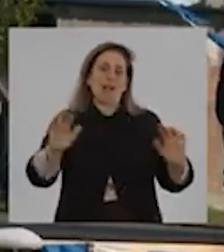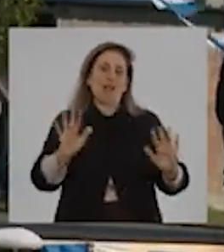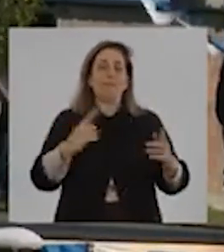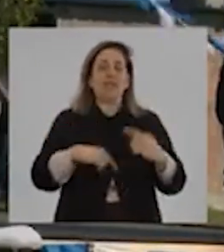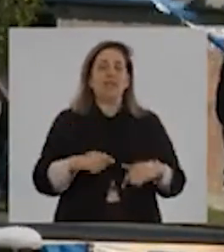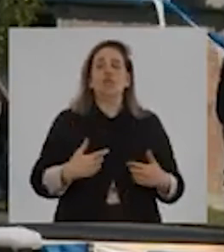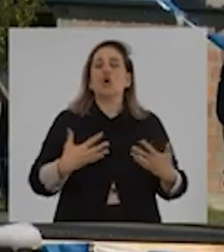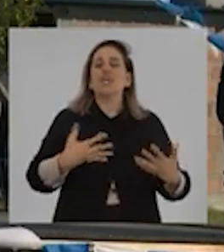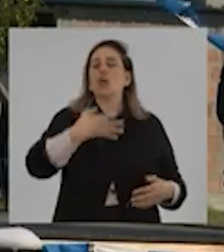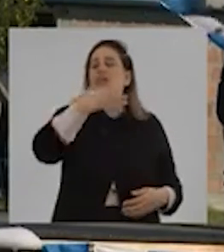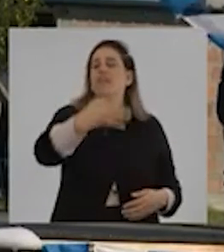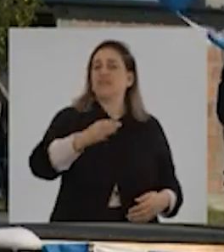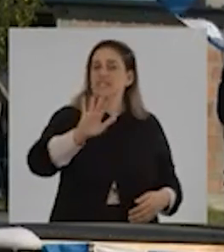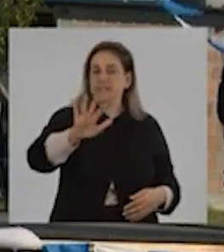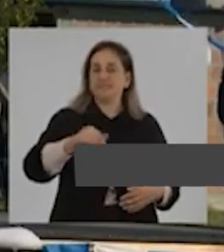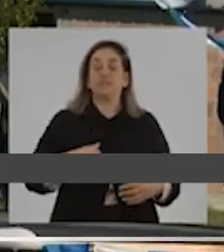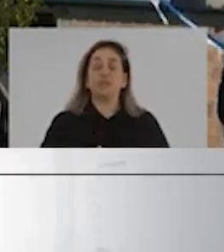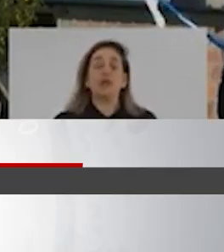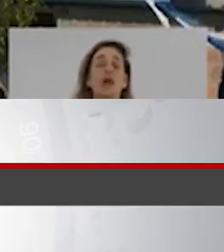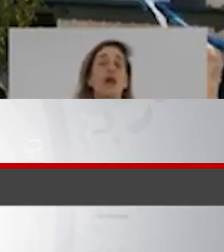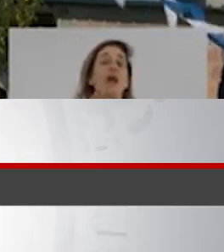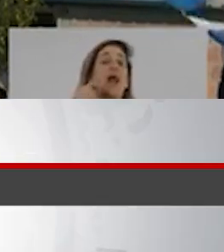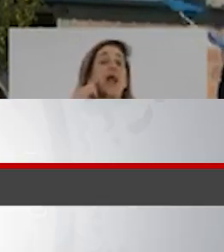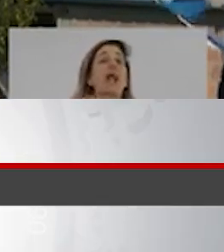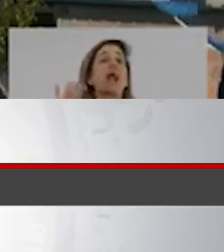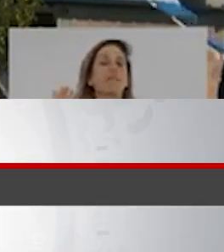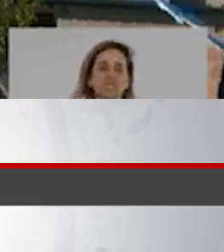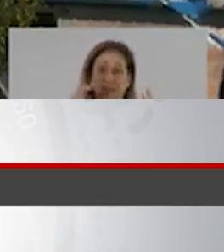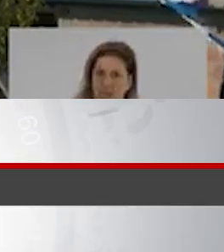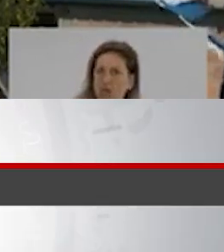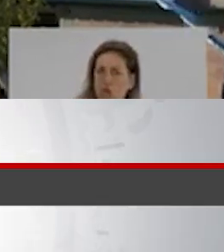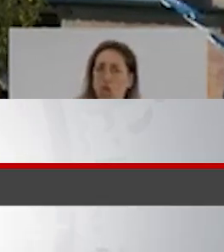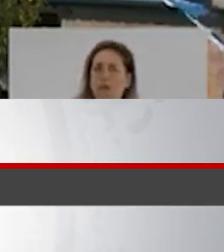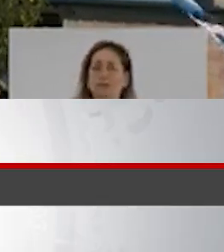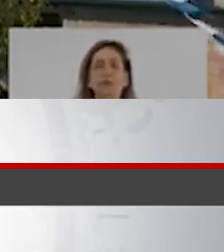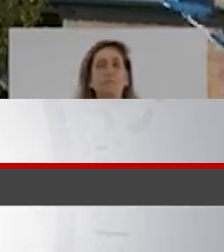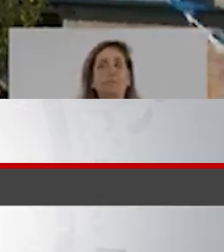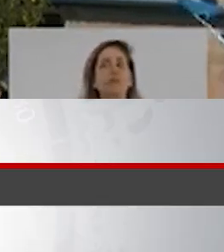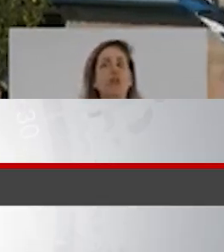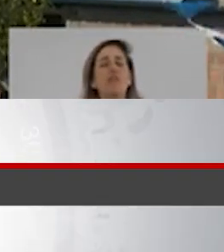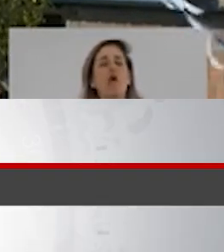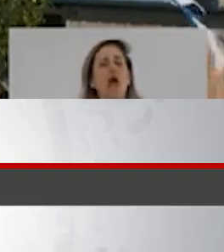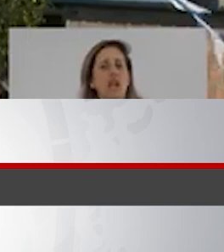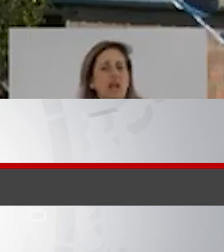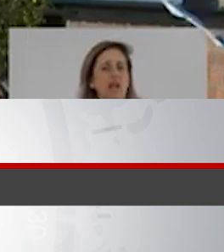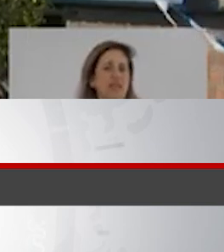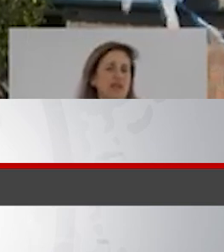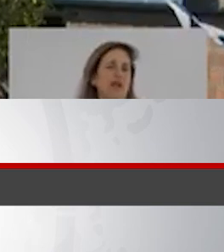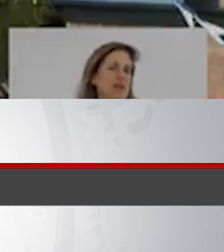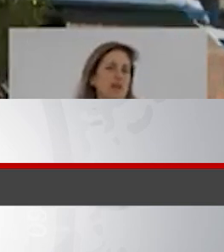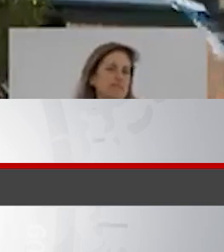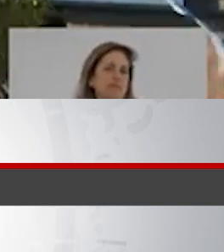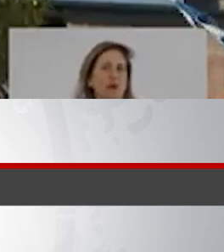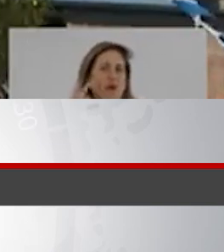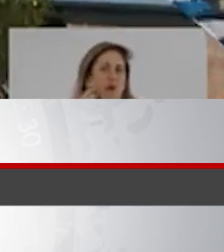algunos mensajes que quizás ya dijeron, pero los quiero repetir. La primera lo dijo el alcalde, que obviamente en